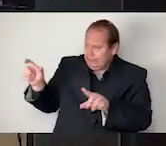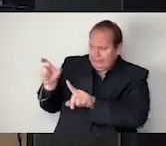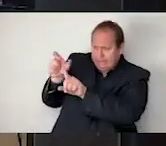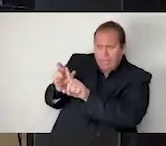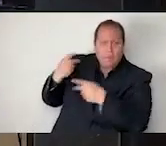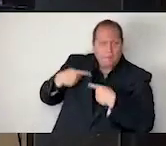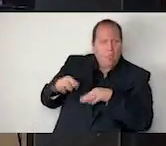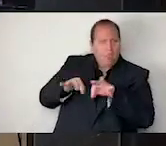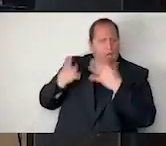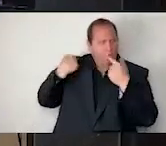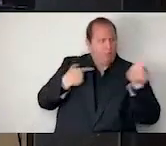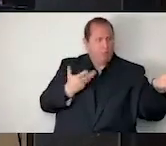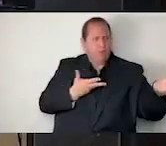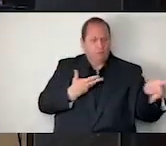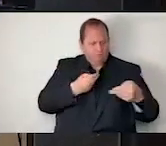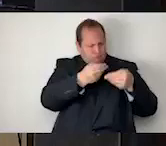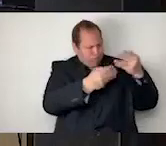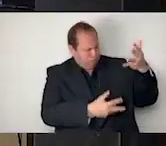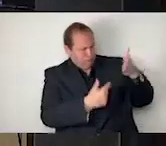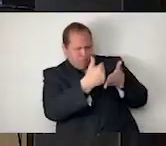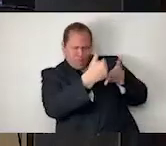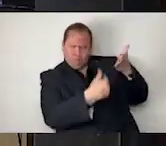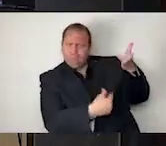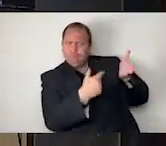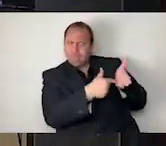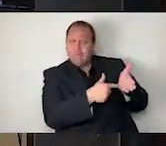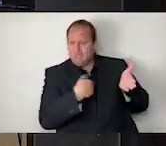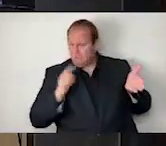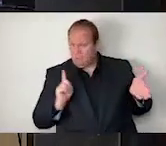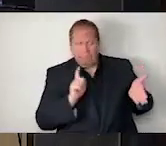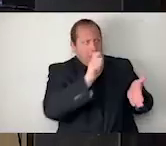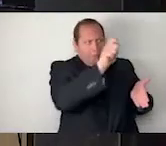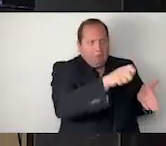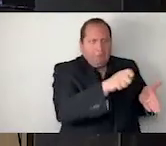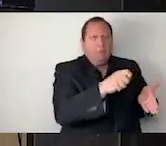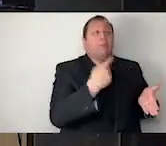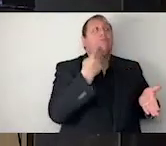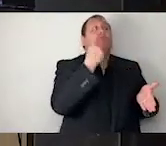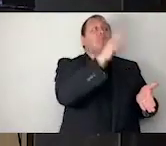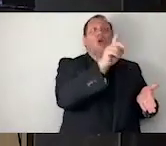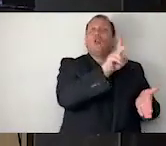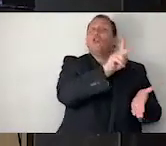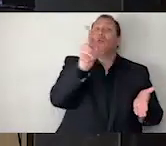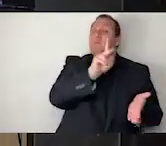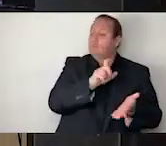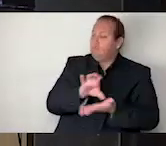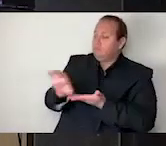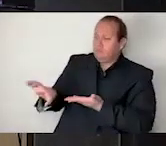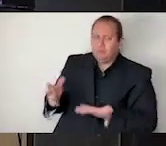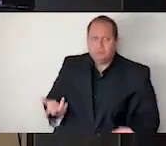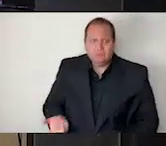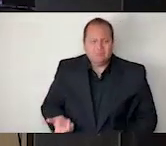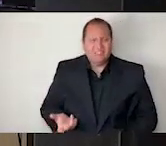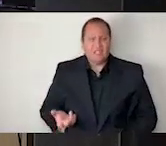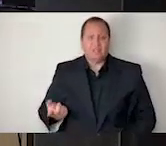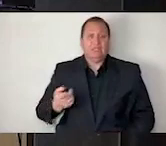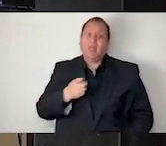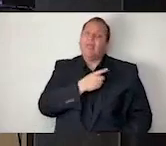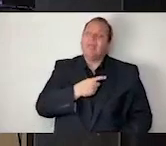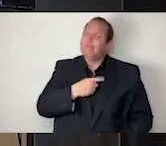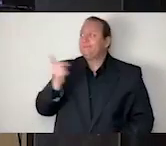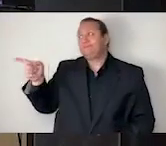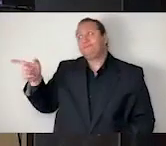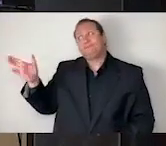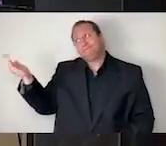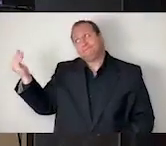en la nómina no tiene que ir a checar porque tienen instrucción de pagarle a todo el mundo entonces no sirve ningún propósito que les digamos que no